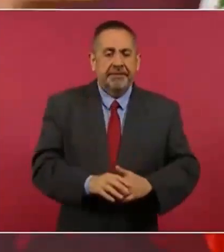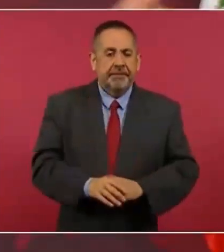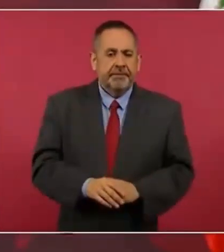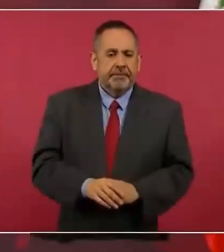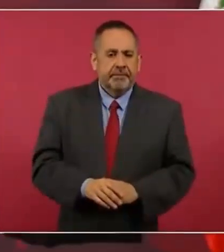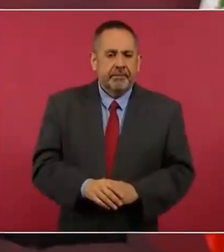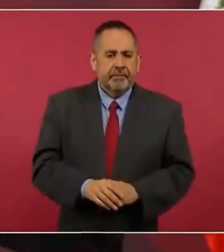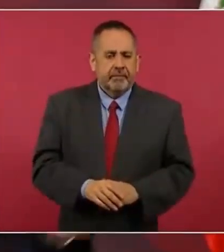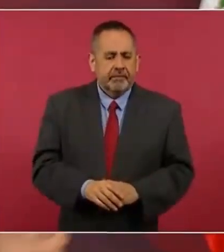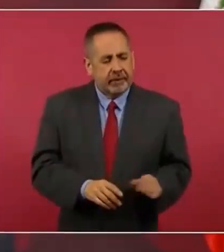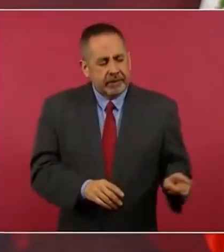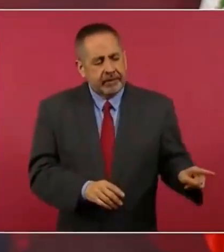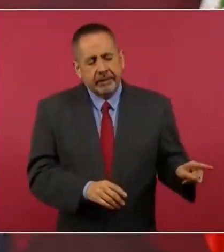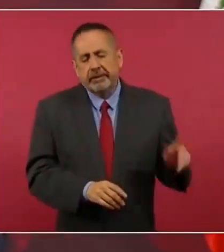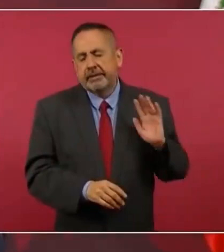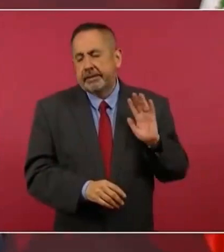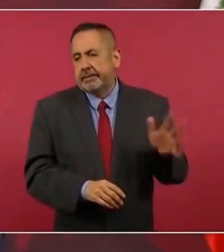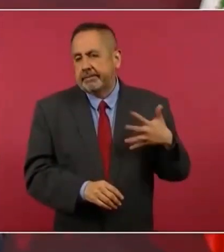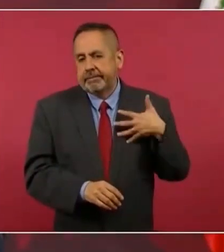Y bueno, y se entiende, pues.